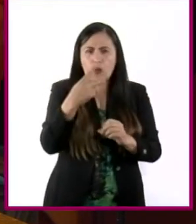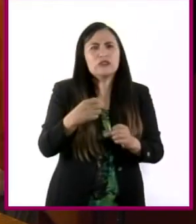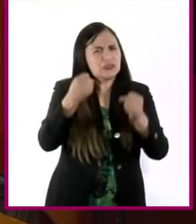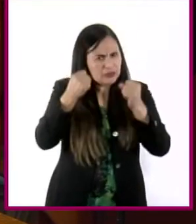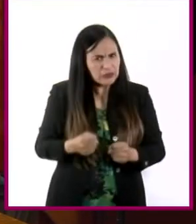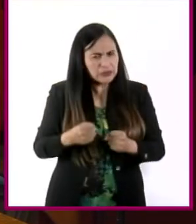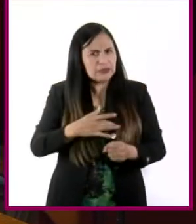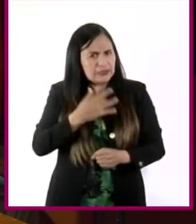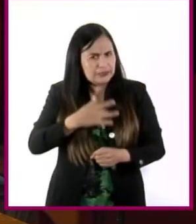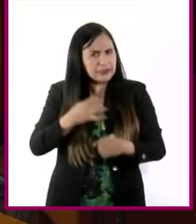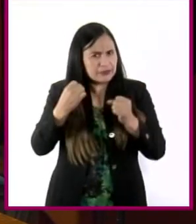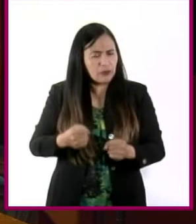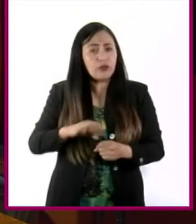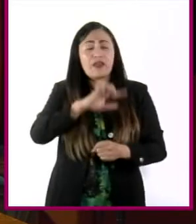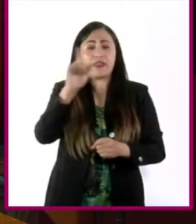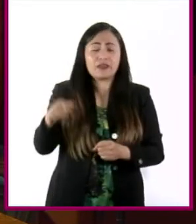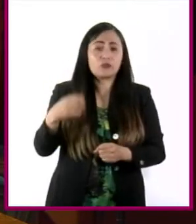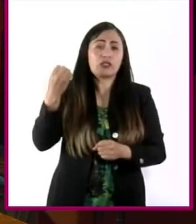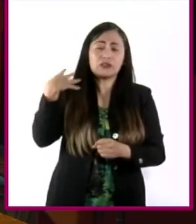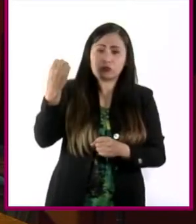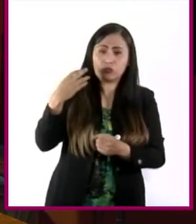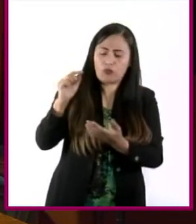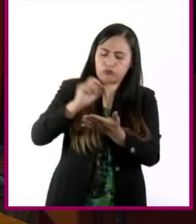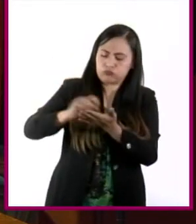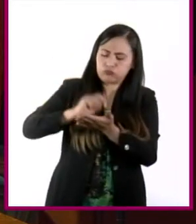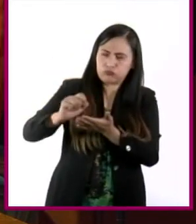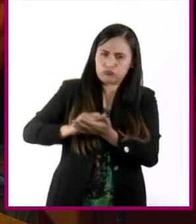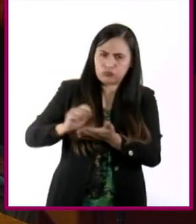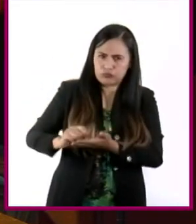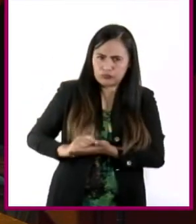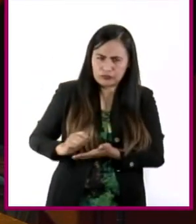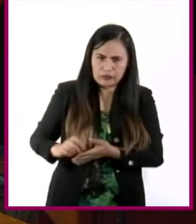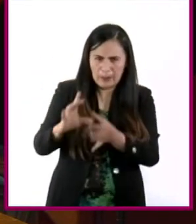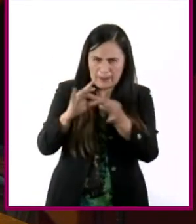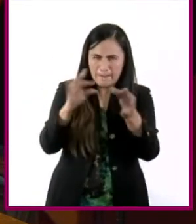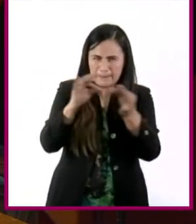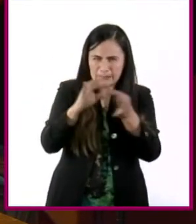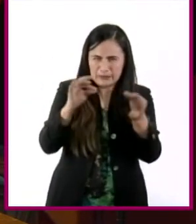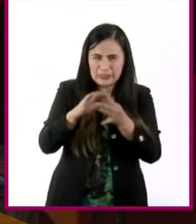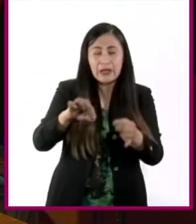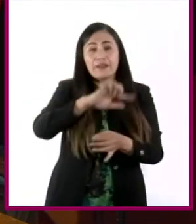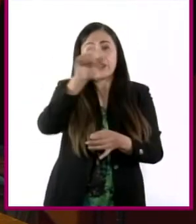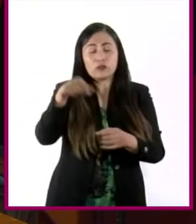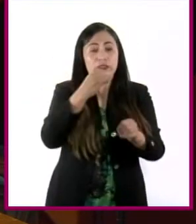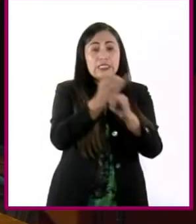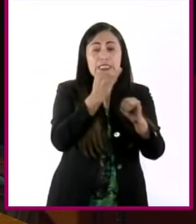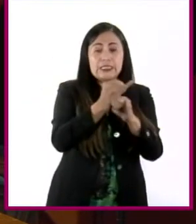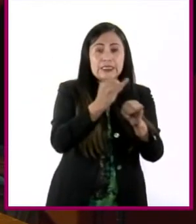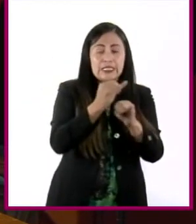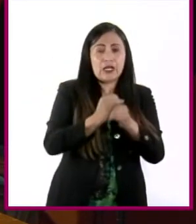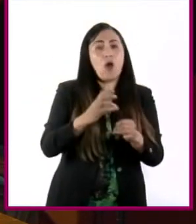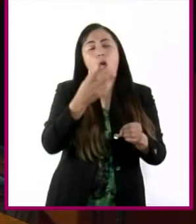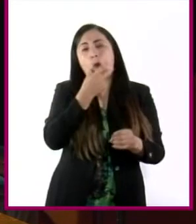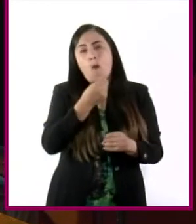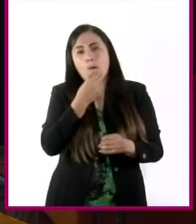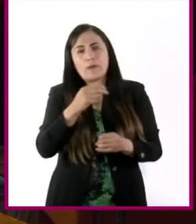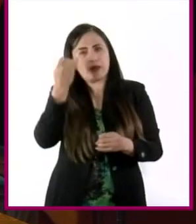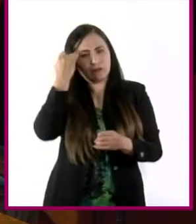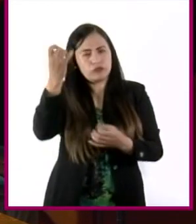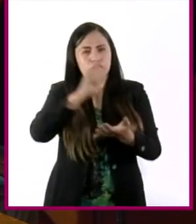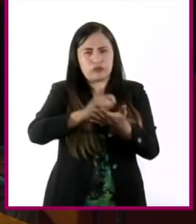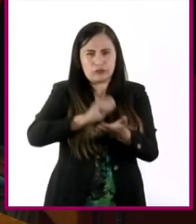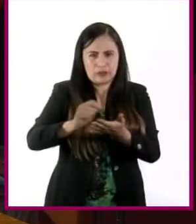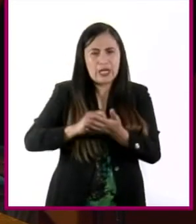convencidos. Redacten un discurso argumentativo sobre ese tema o punto de vista. Busquen en internet un discurso de algún escritor, ya sea